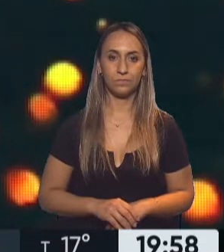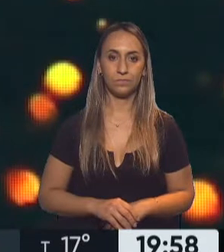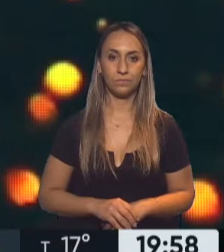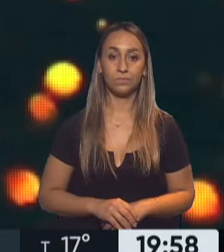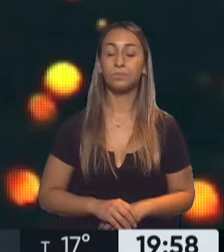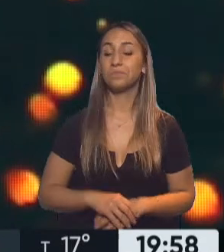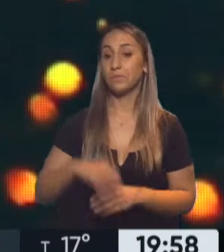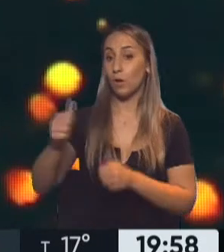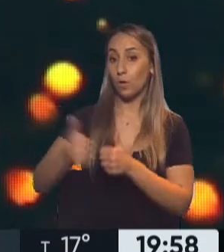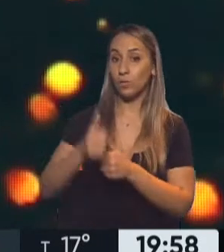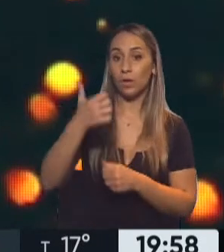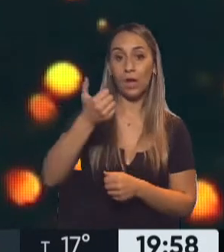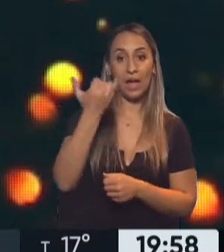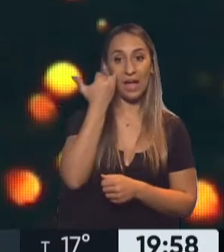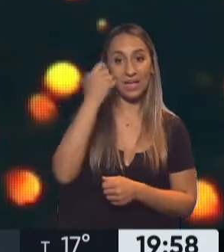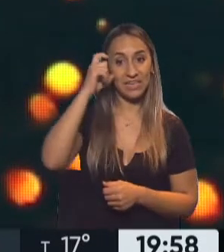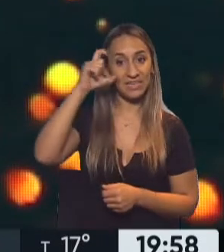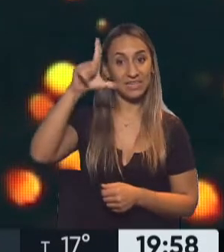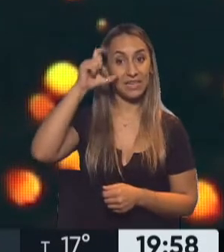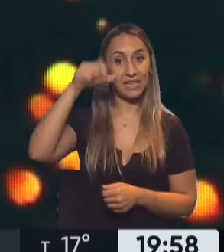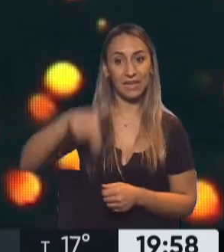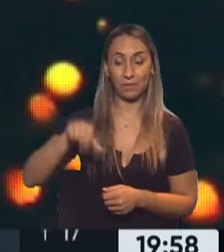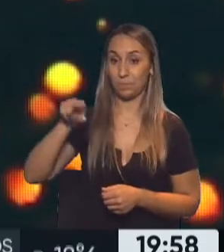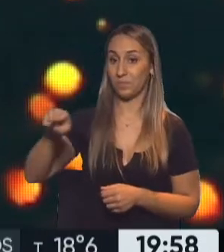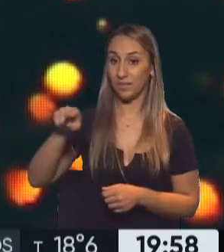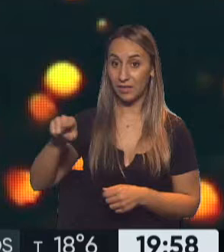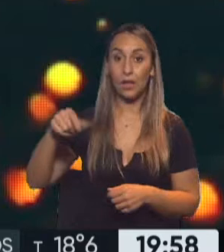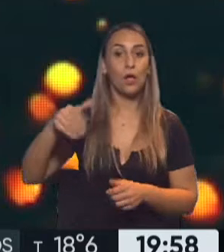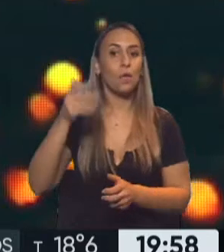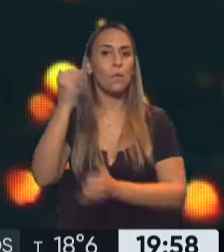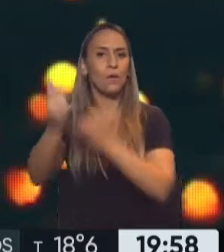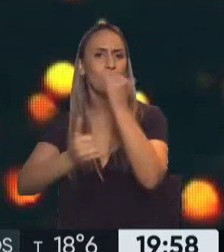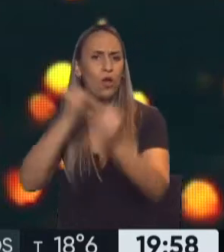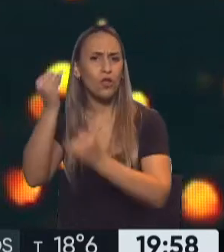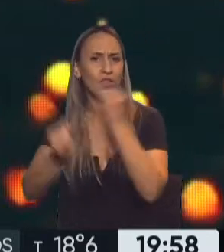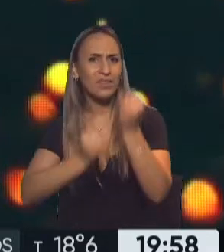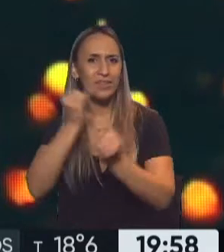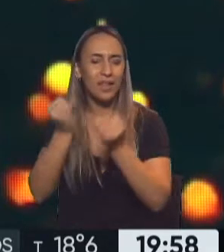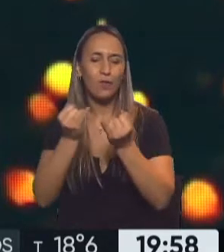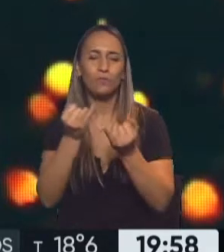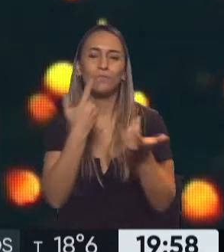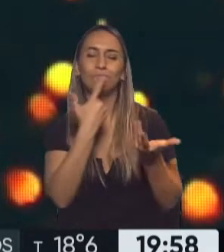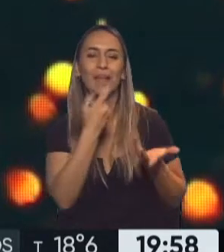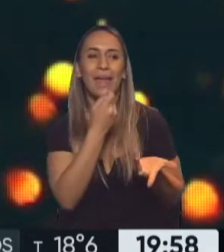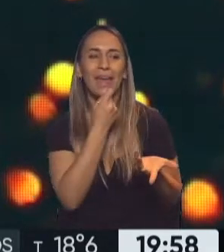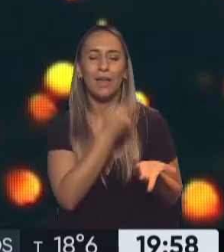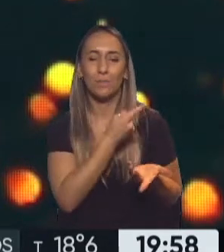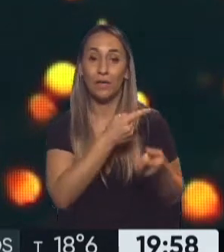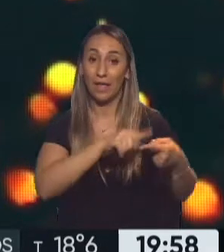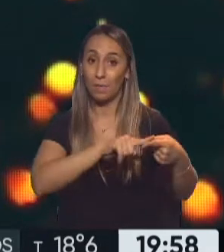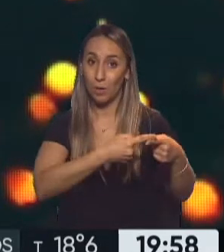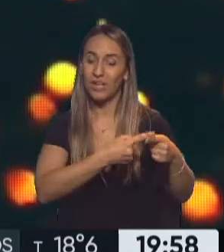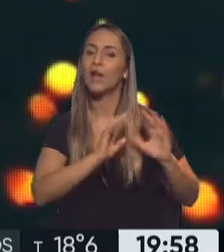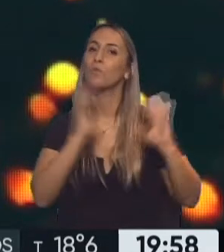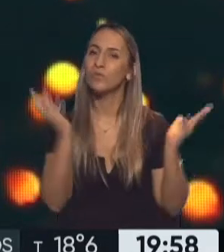Y con Ayelen Oliva continuamos, porque ella va a contar un ejemplo muy gráfico de cómo a veces la política, y estamos hablando de la política